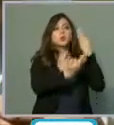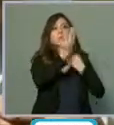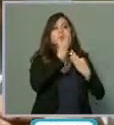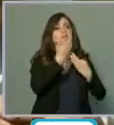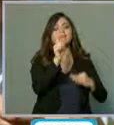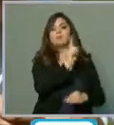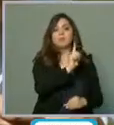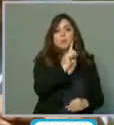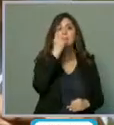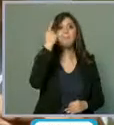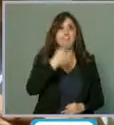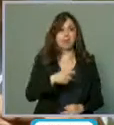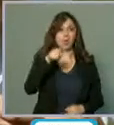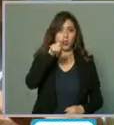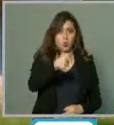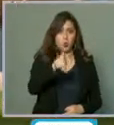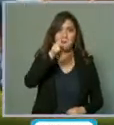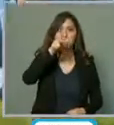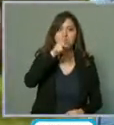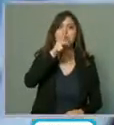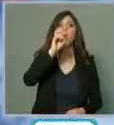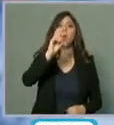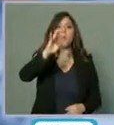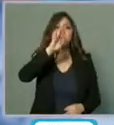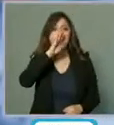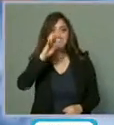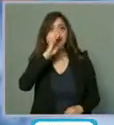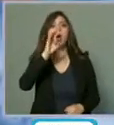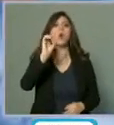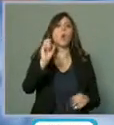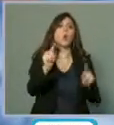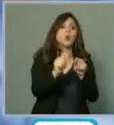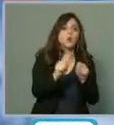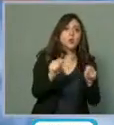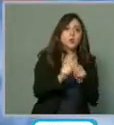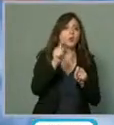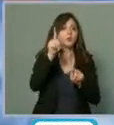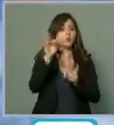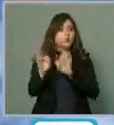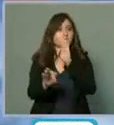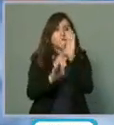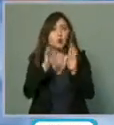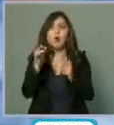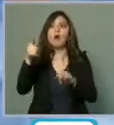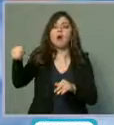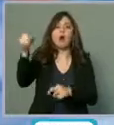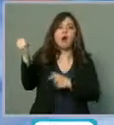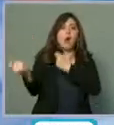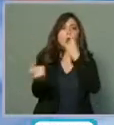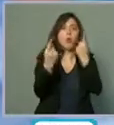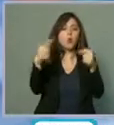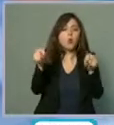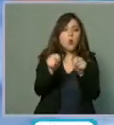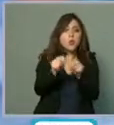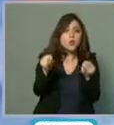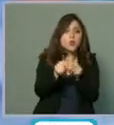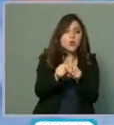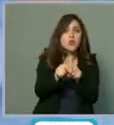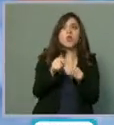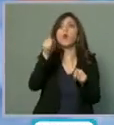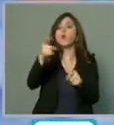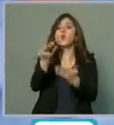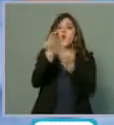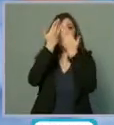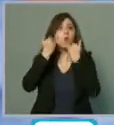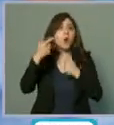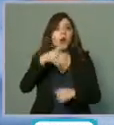cuando hiciste una buena labor como padre, como madre, como tío, ¿no? Hay estos tíos que no tienen hijos y que los sobrinos los aman con toda